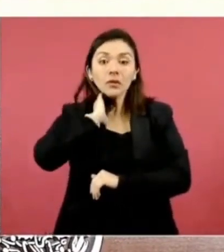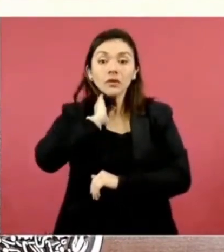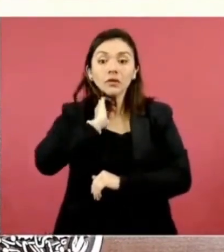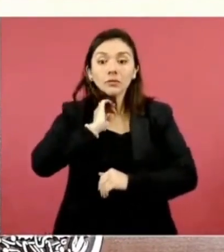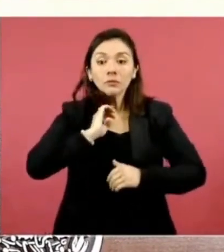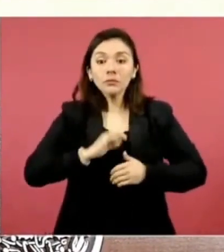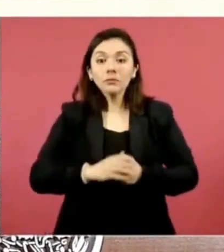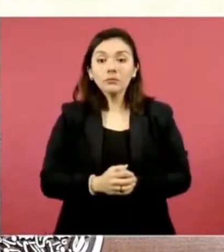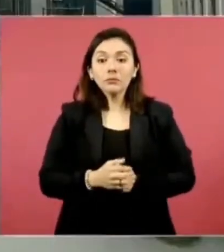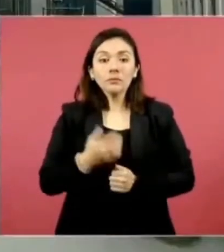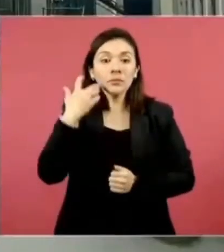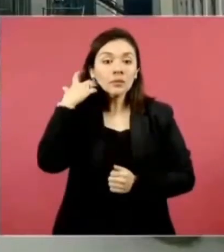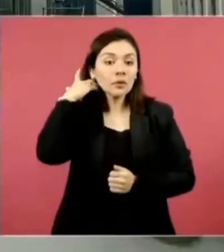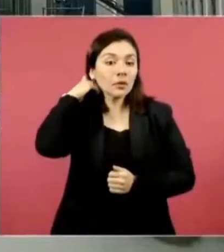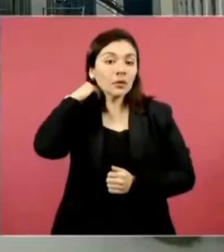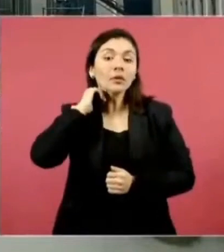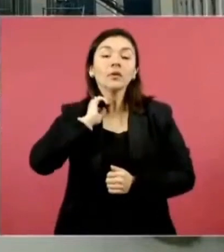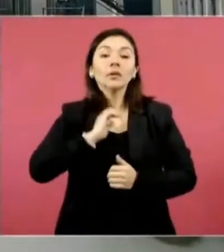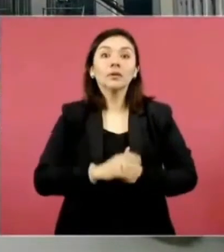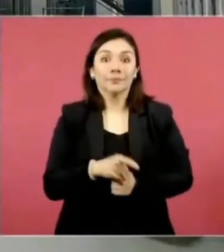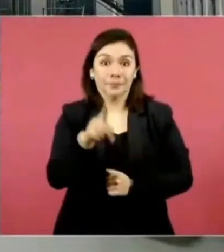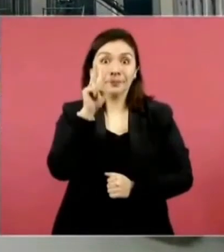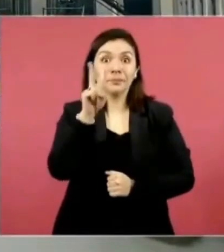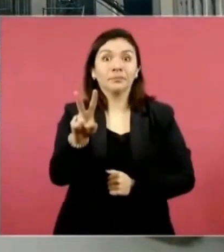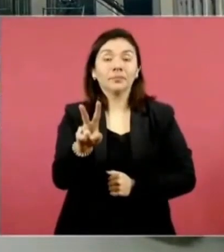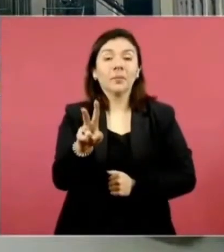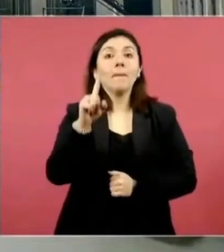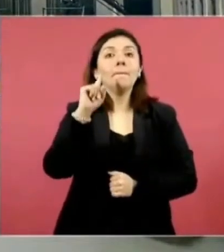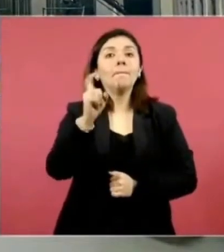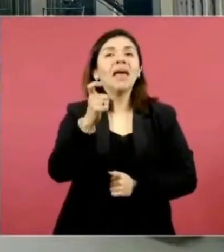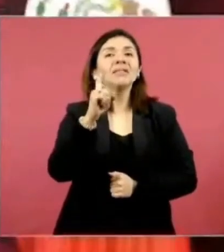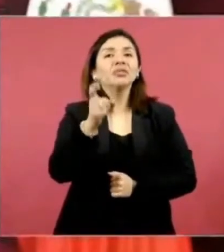Y miren lo del peso.